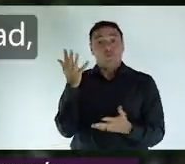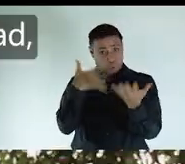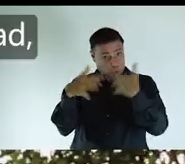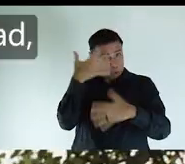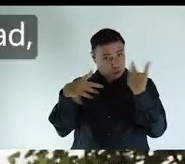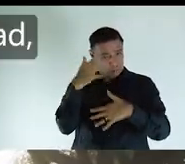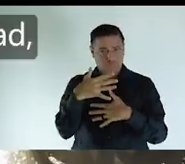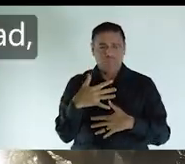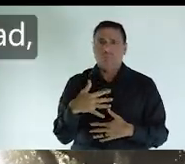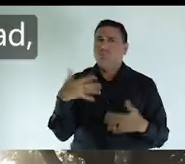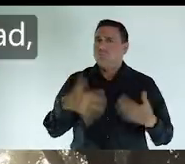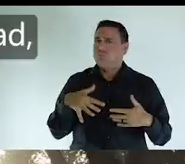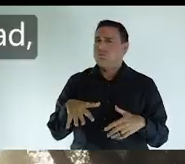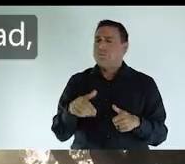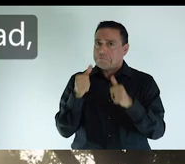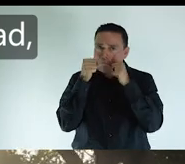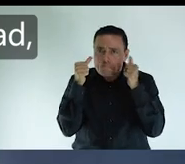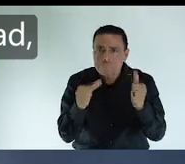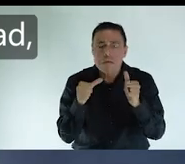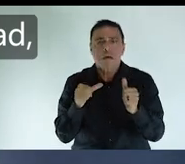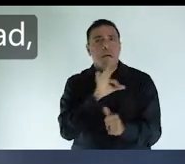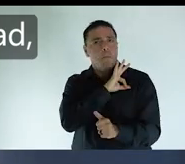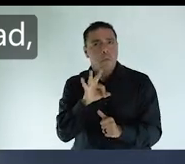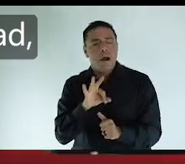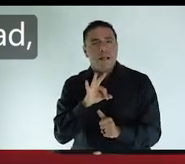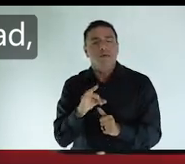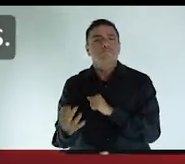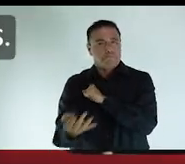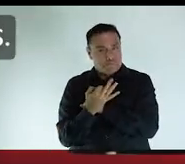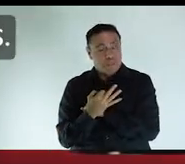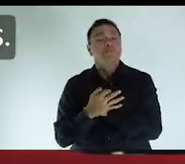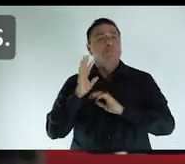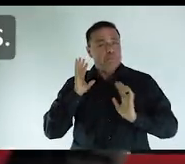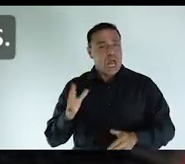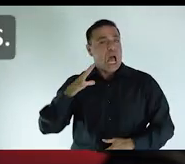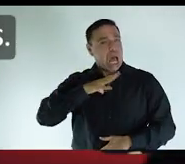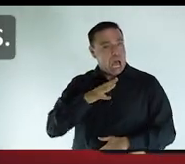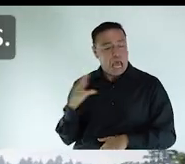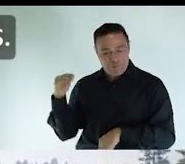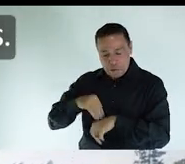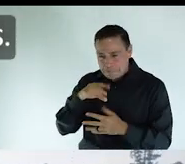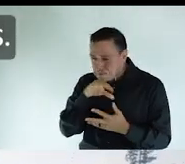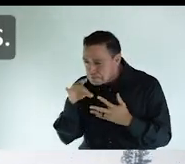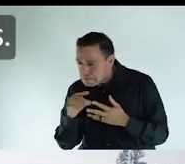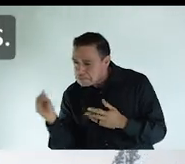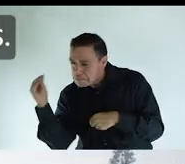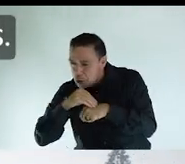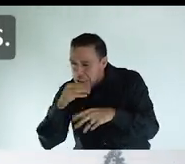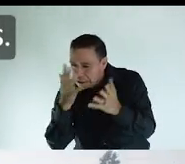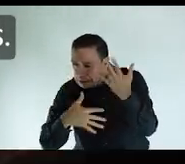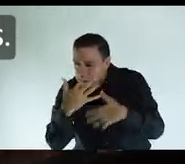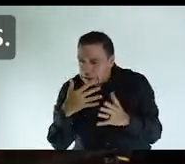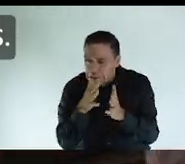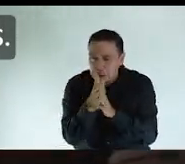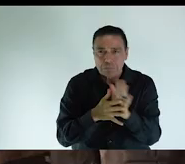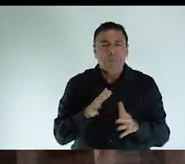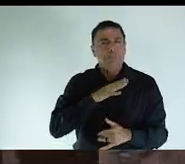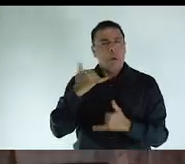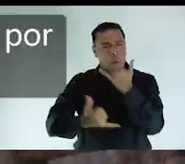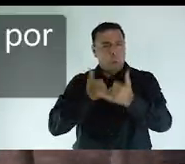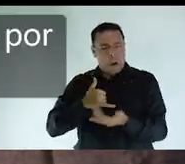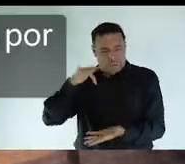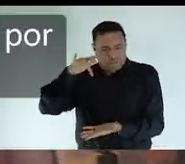La lengua de señas es parte fundamental de la accesibilidad, por eso Forza Horizon 5 ya la incluye entre sus opciones.